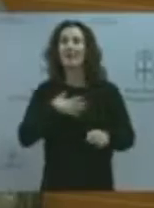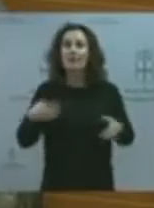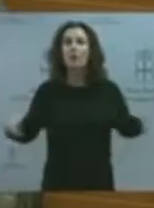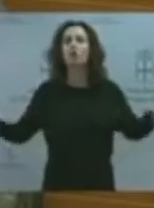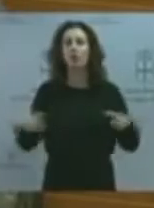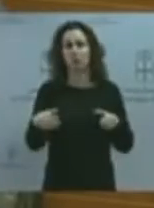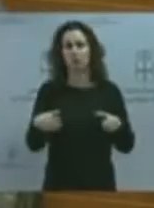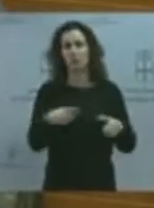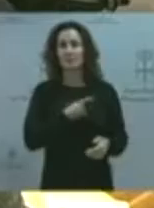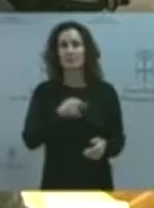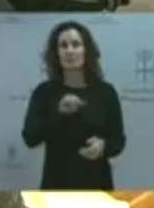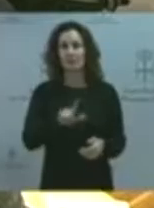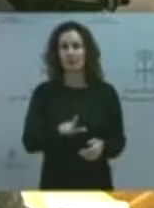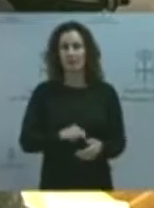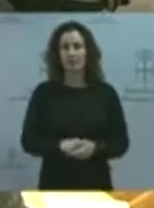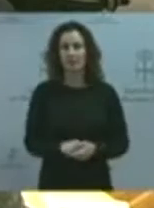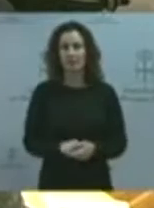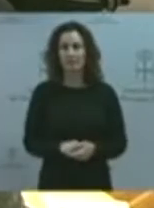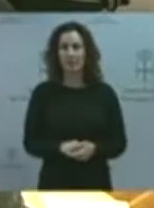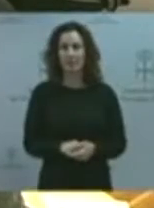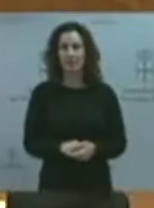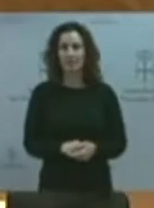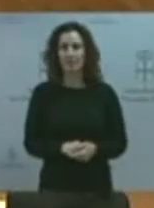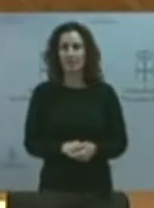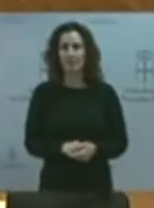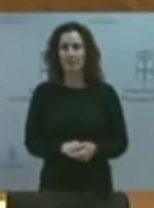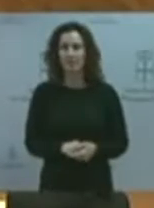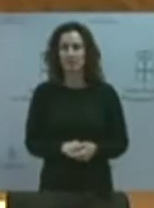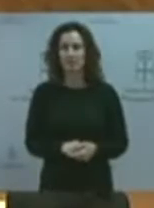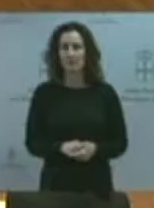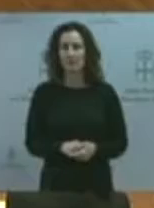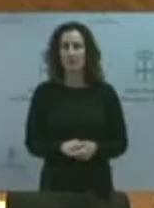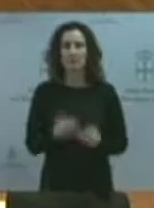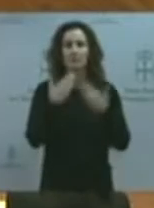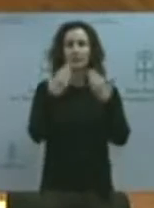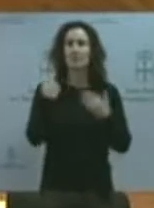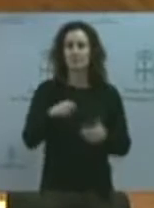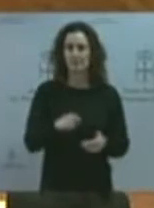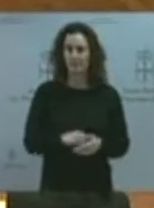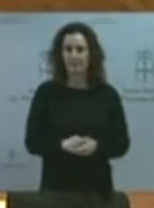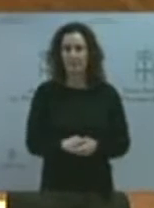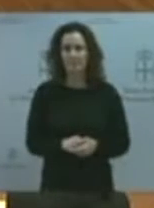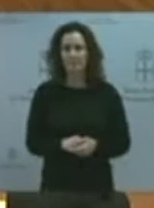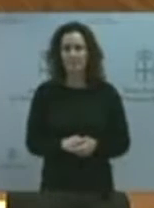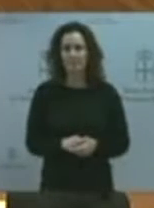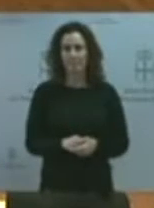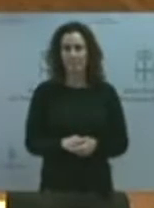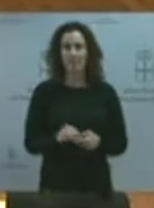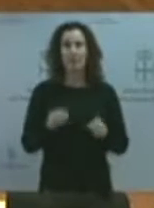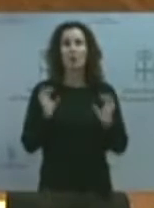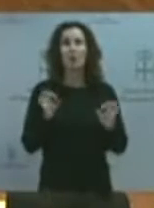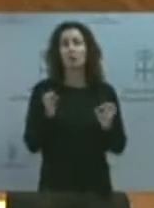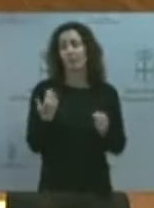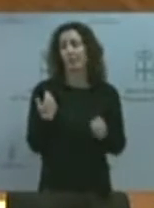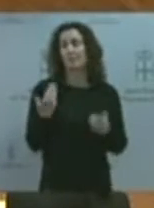la consejera de Hacienda y yo. Señor presidente, en los últimos tiempos las fotografías de grupos se están convirtiendo en una